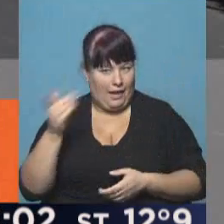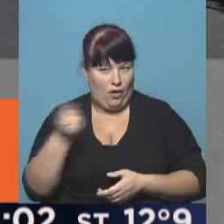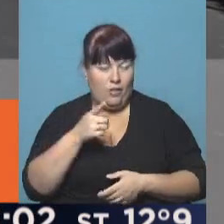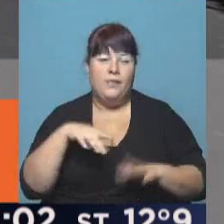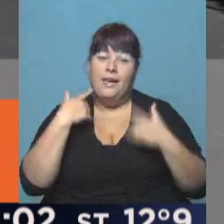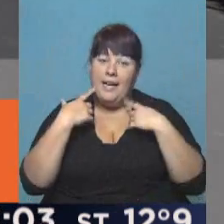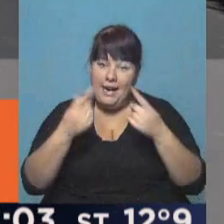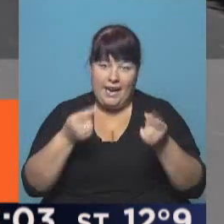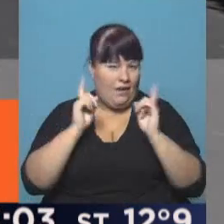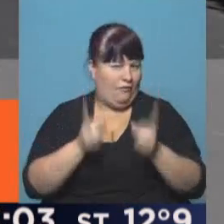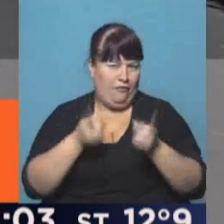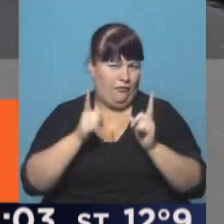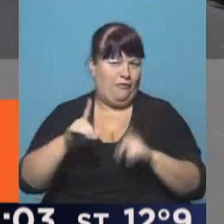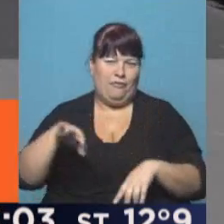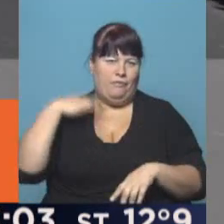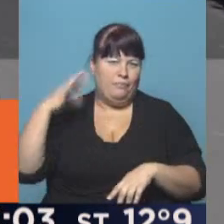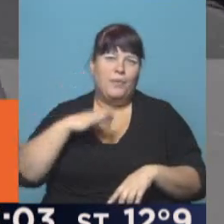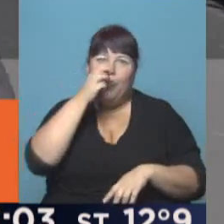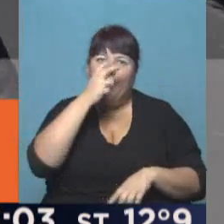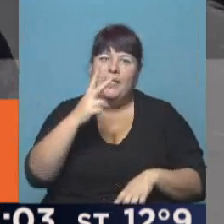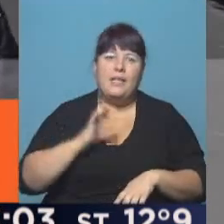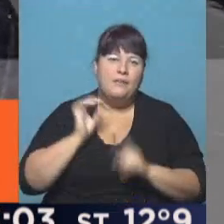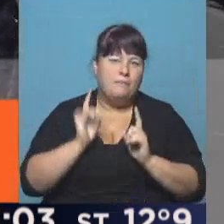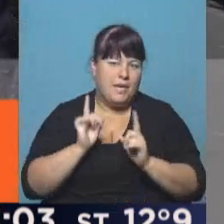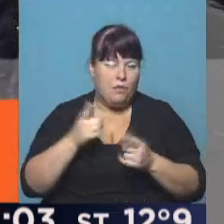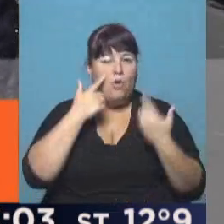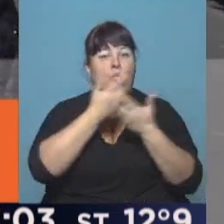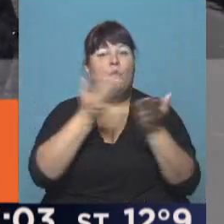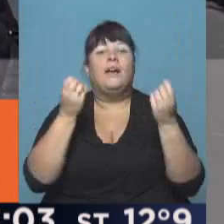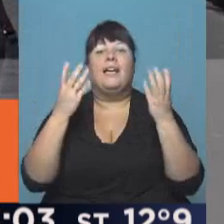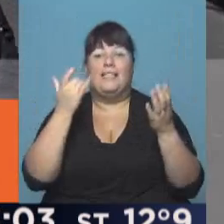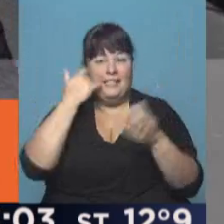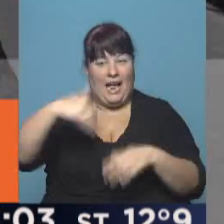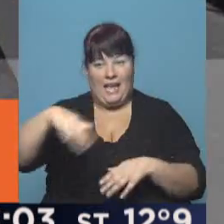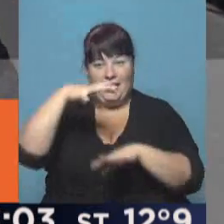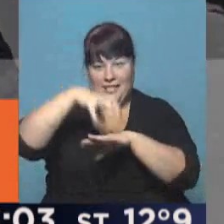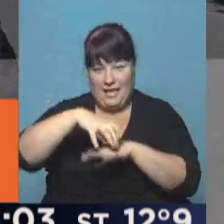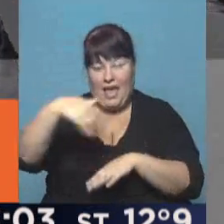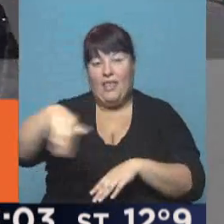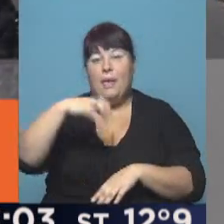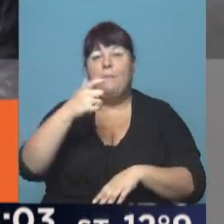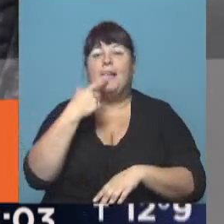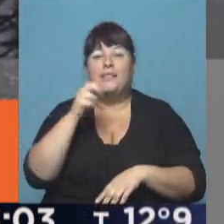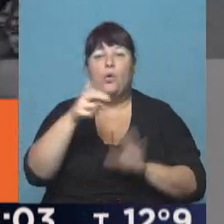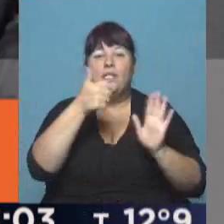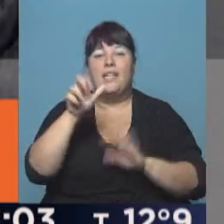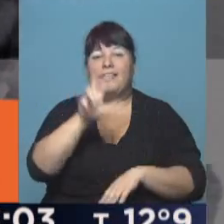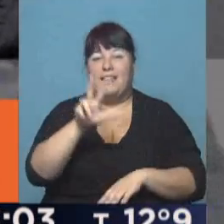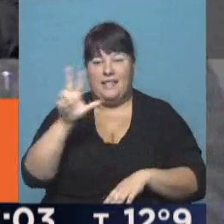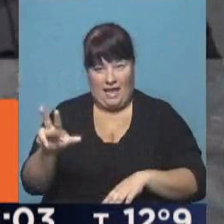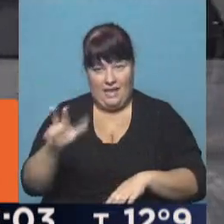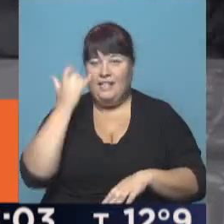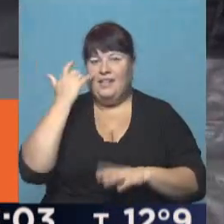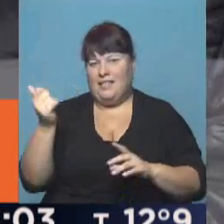un reclamo que se sostiene a lo largo de estos 23 años. Te voy a mostrar cómo quedó ya la sede de la calle Pasteur al 633.